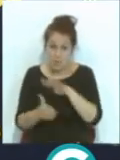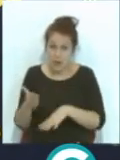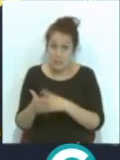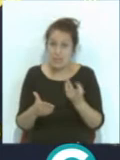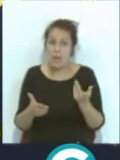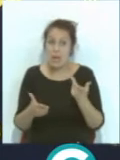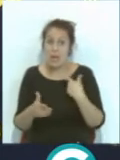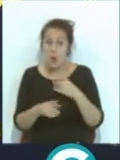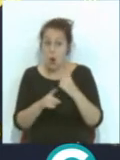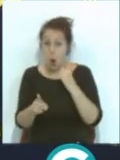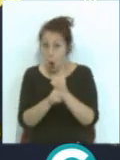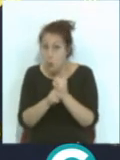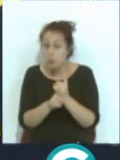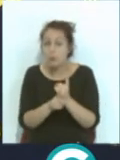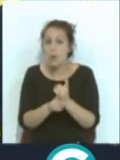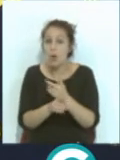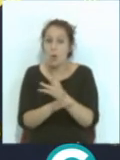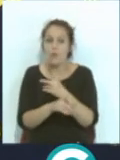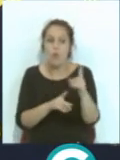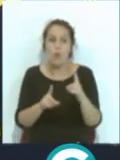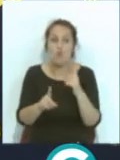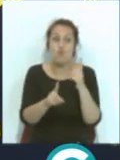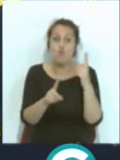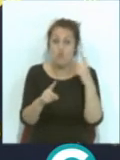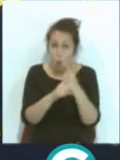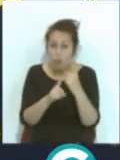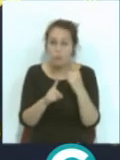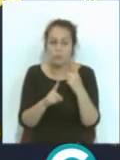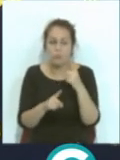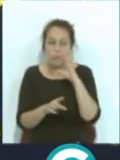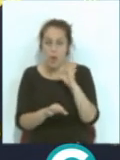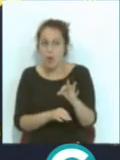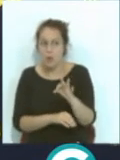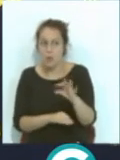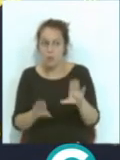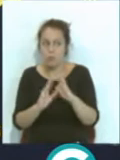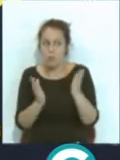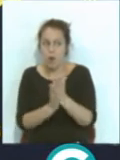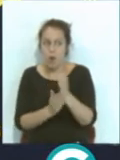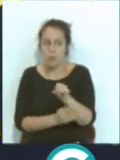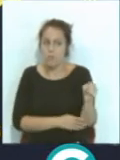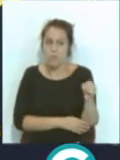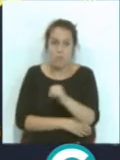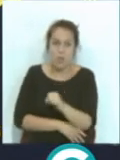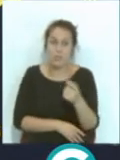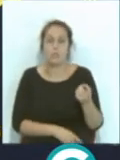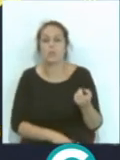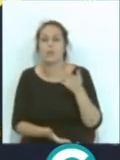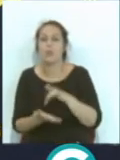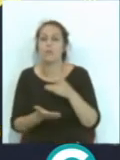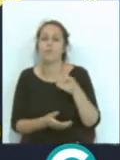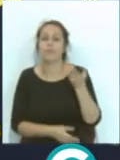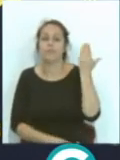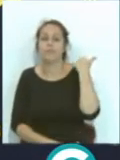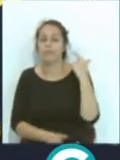Liverpool, jugando a la contra, es casi más peligroso que atiendo a la pelota. Y cuando aquello era un equipo